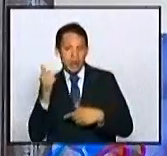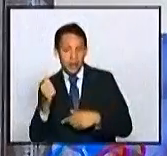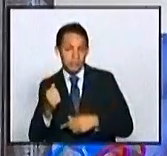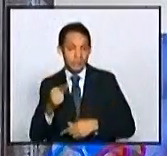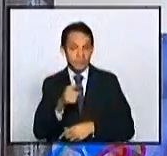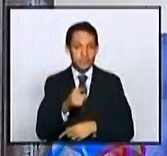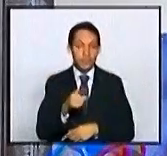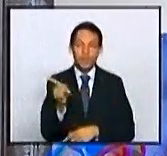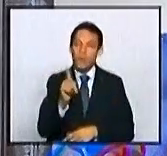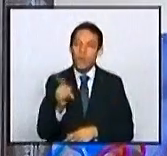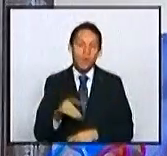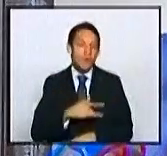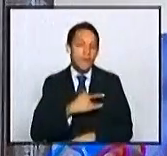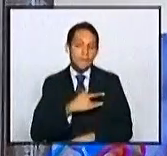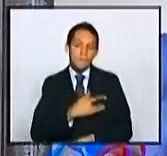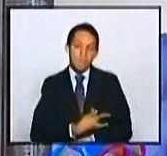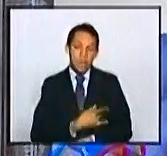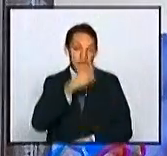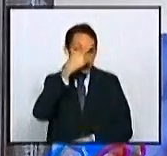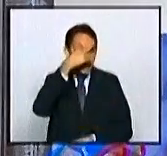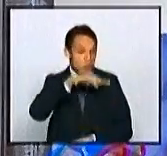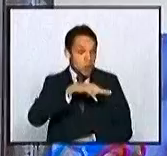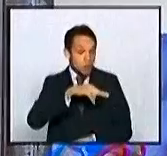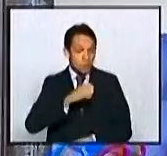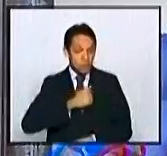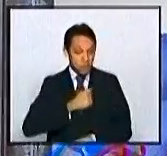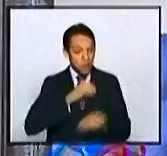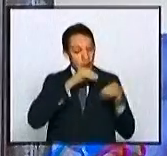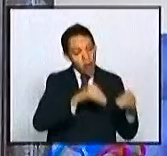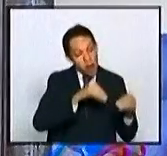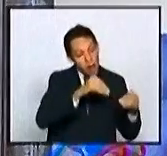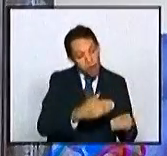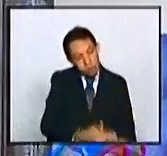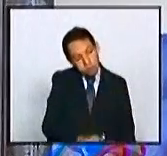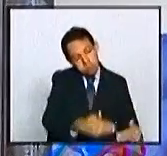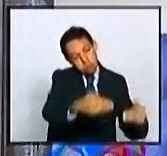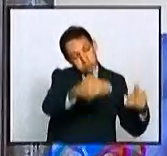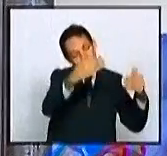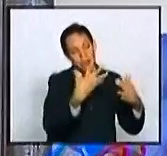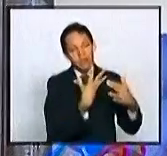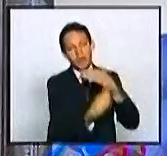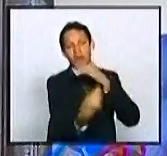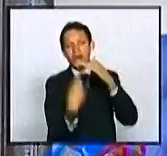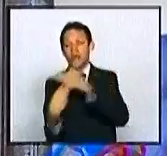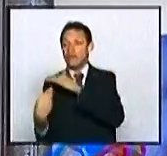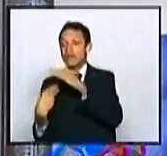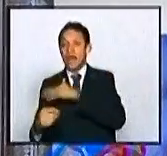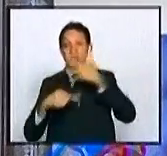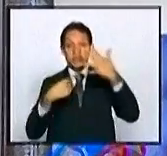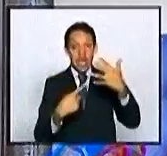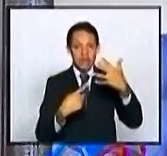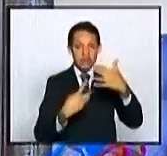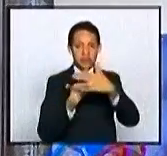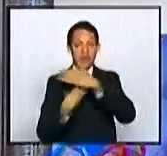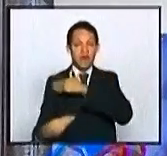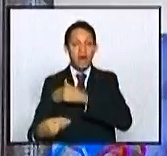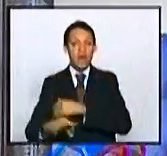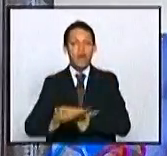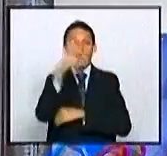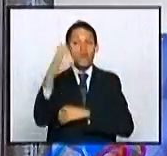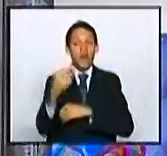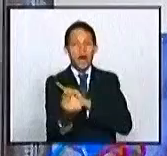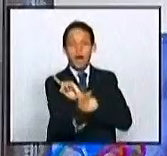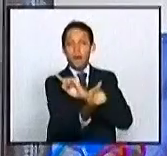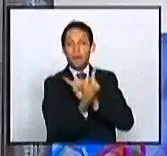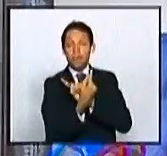una decepción, una desilusión de madre, de haber criado 6 hijos y a ninguno le interesaba